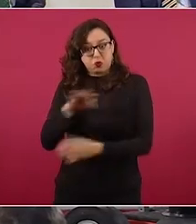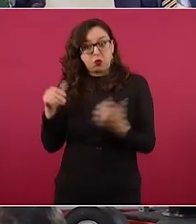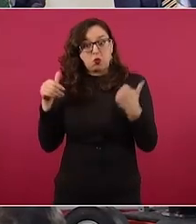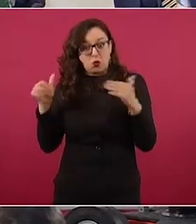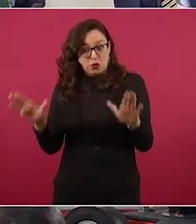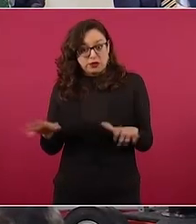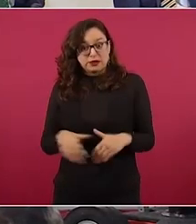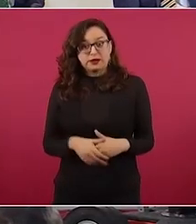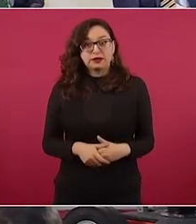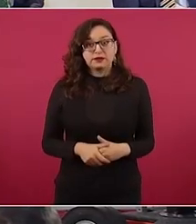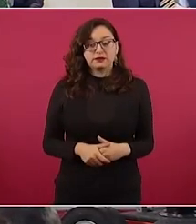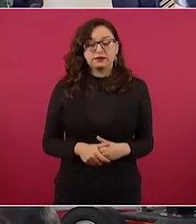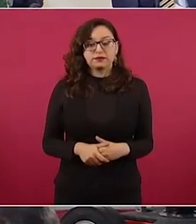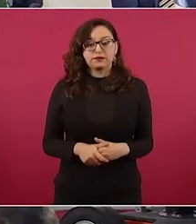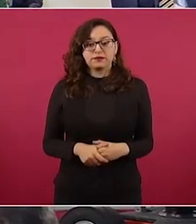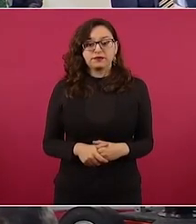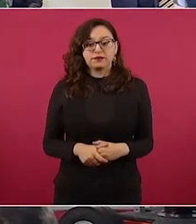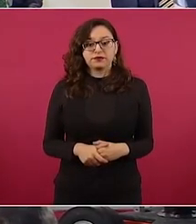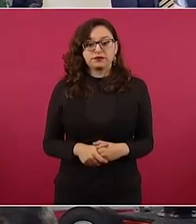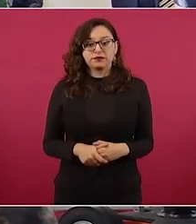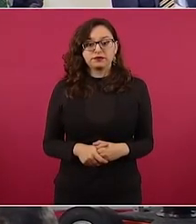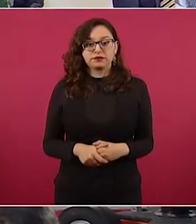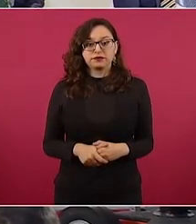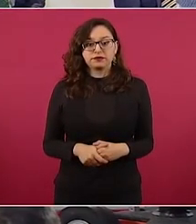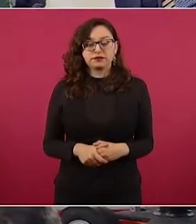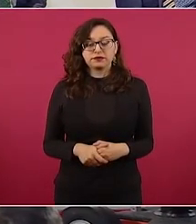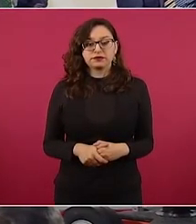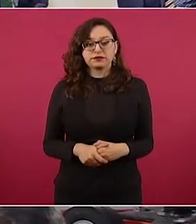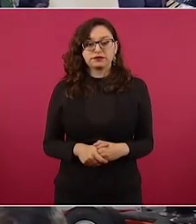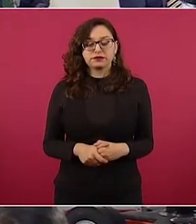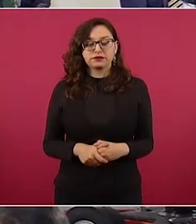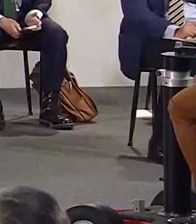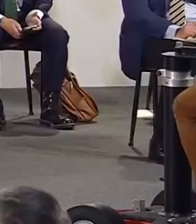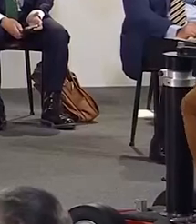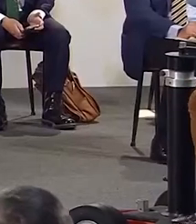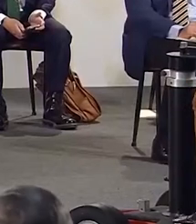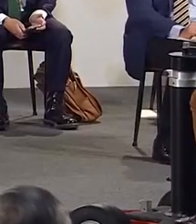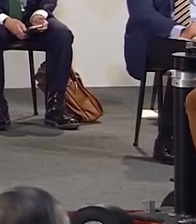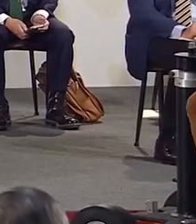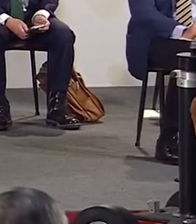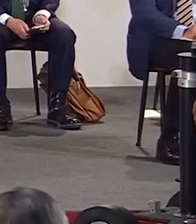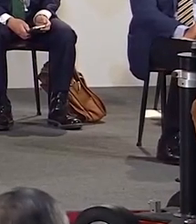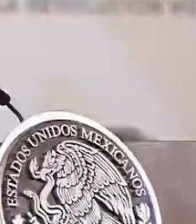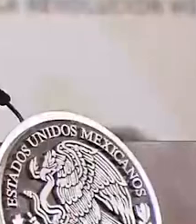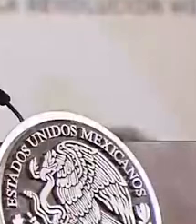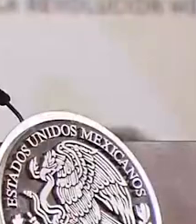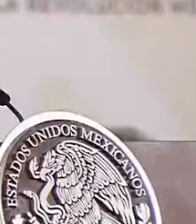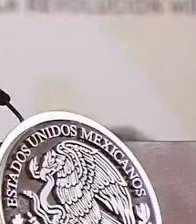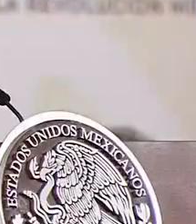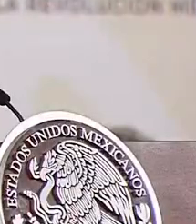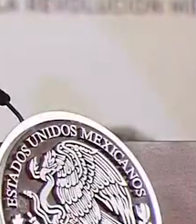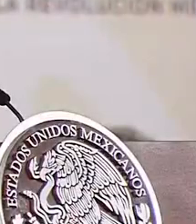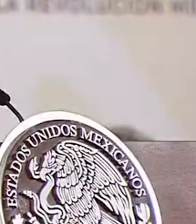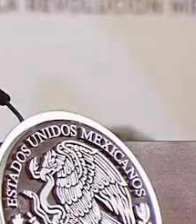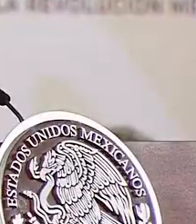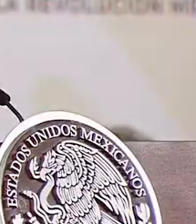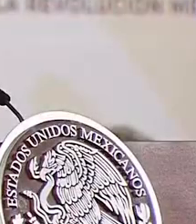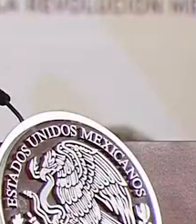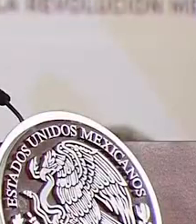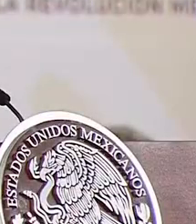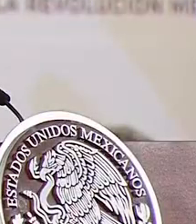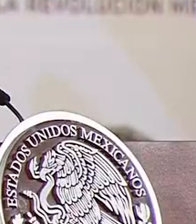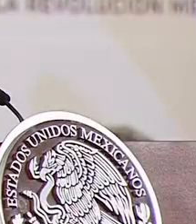Considero que esa sea una opción. Desde luego, cada país es libre,